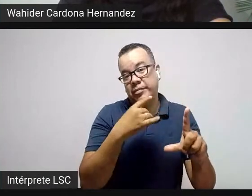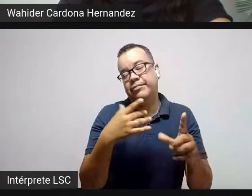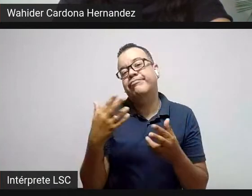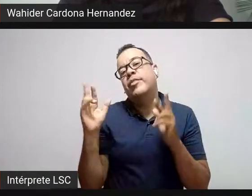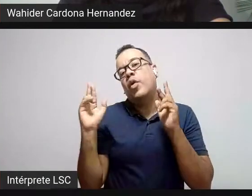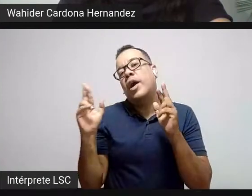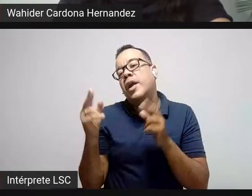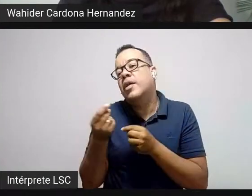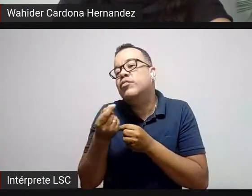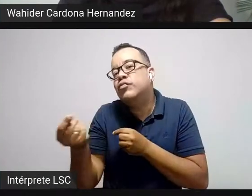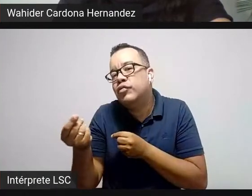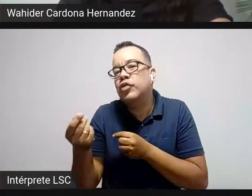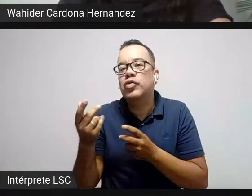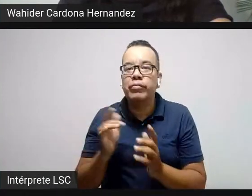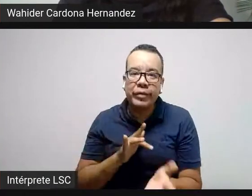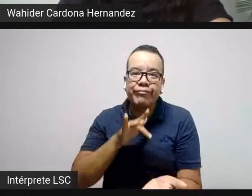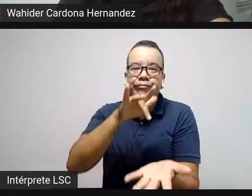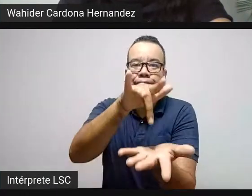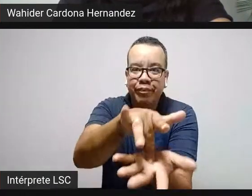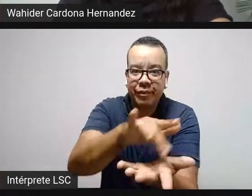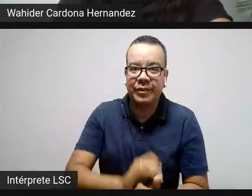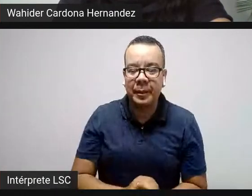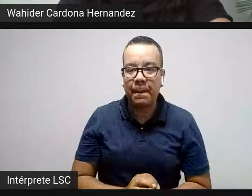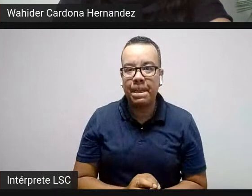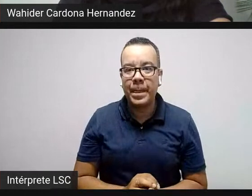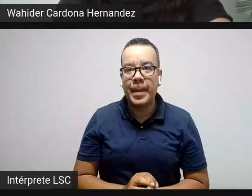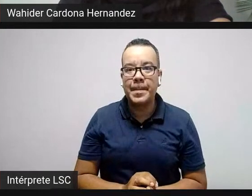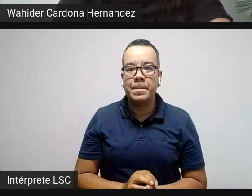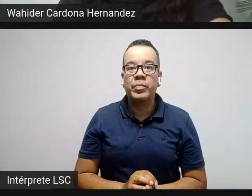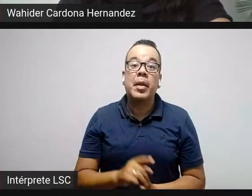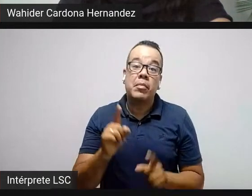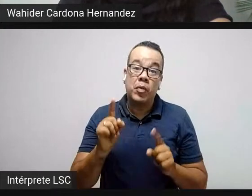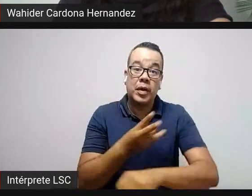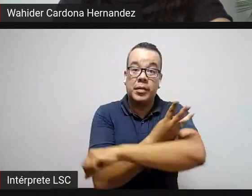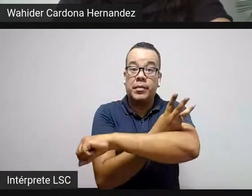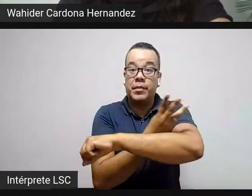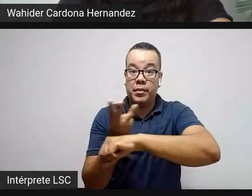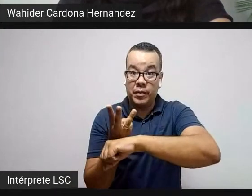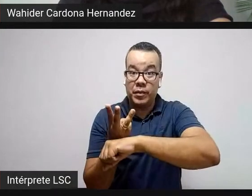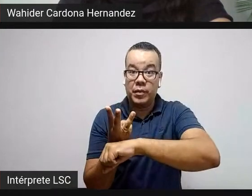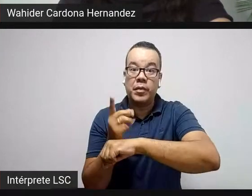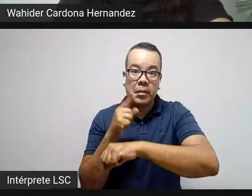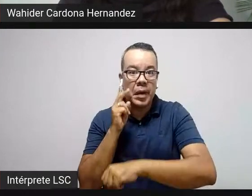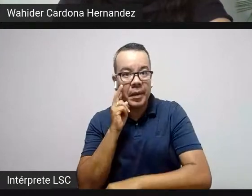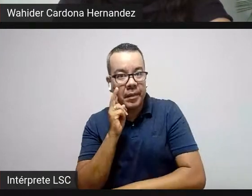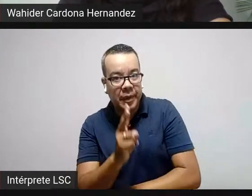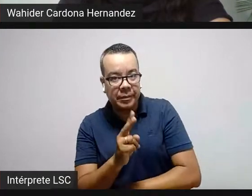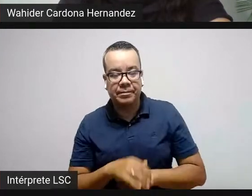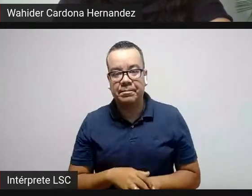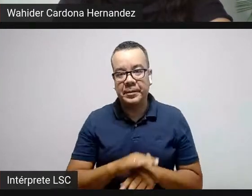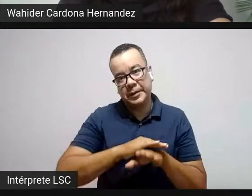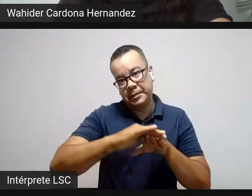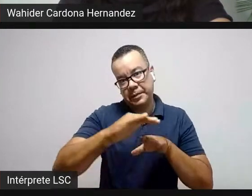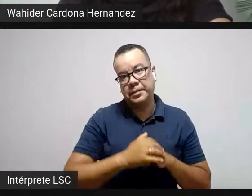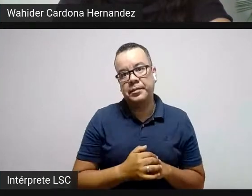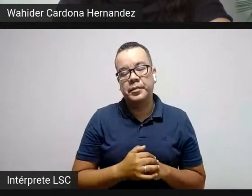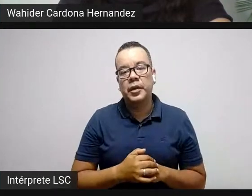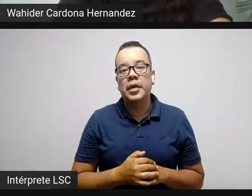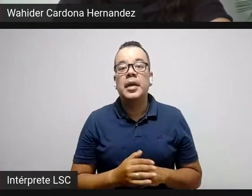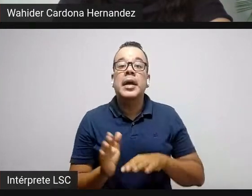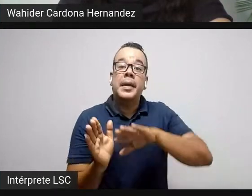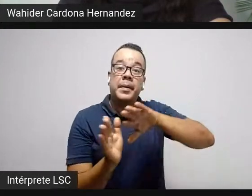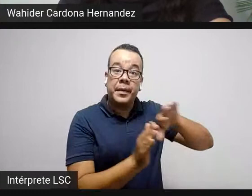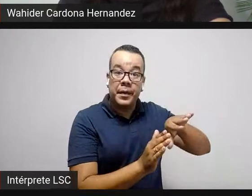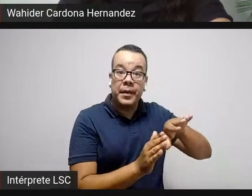sean presenciales y bueno, pueden entrar a nuestra página web para verlo. Está también el Festival de Cine